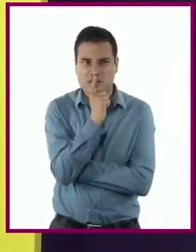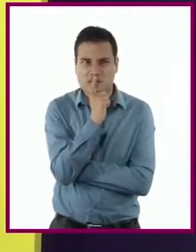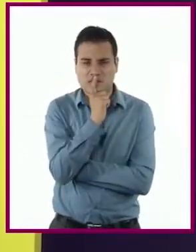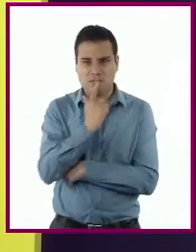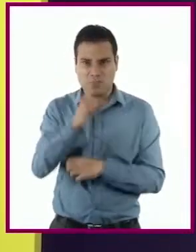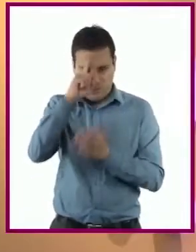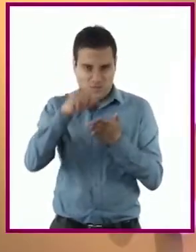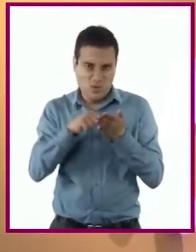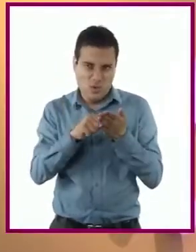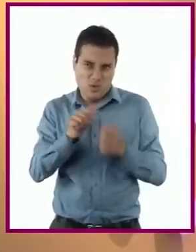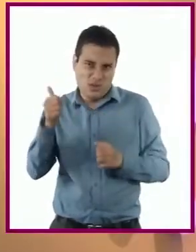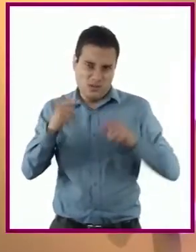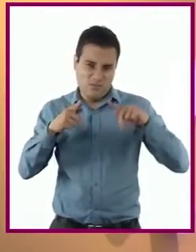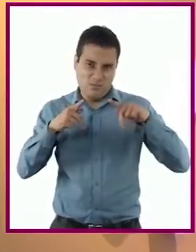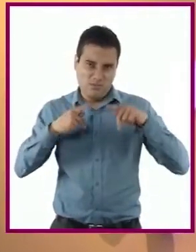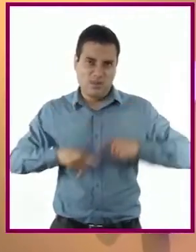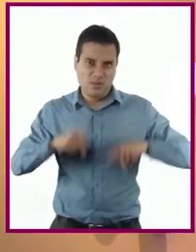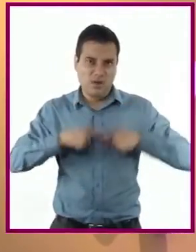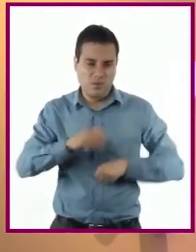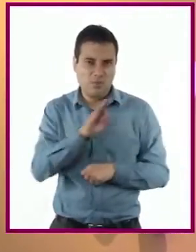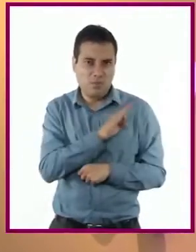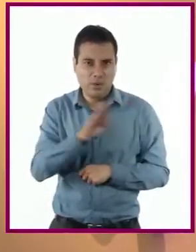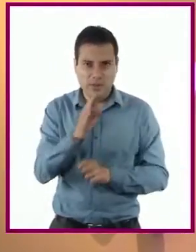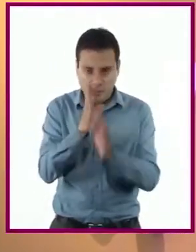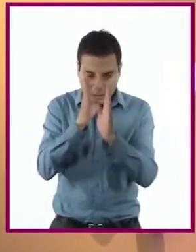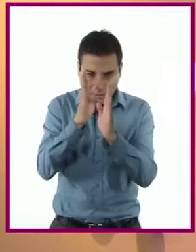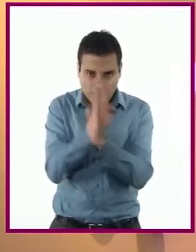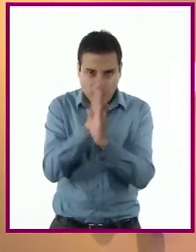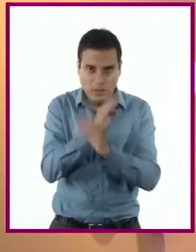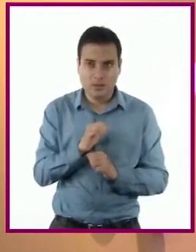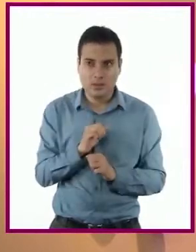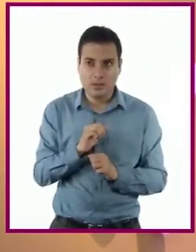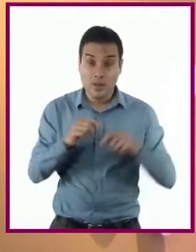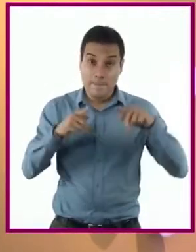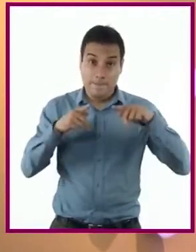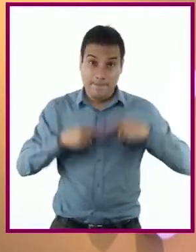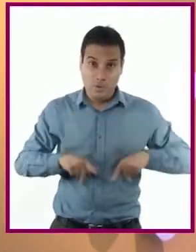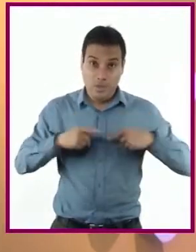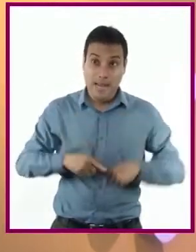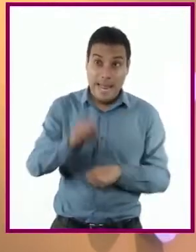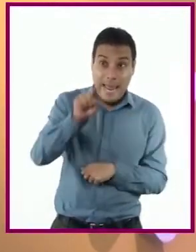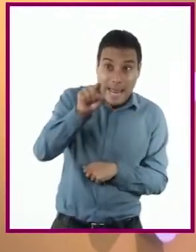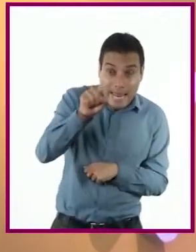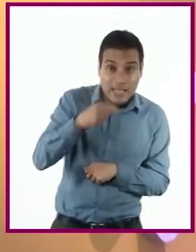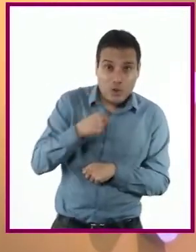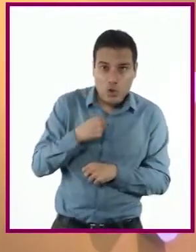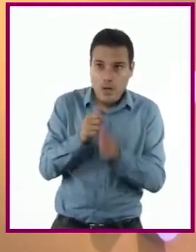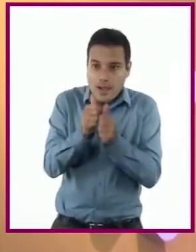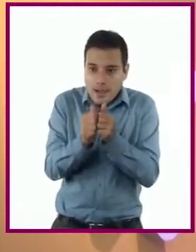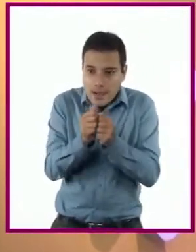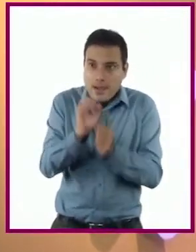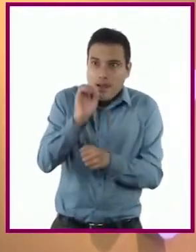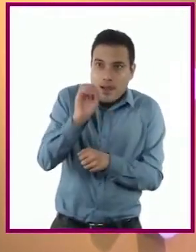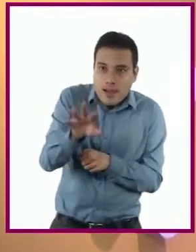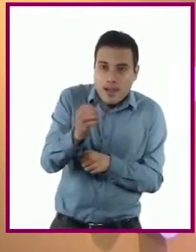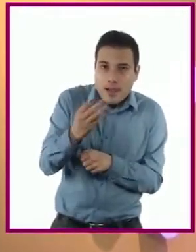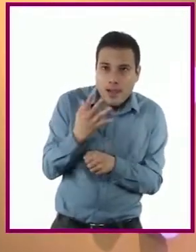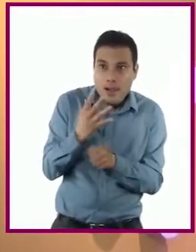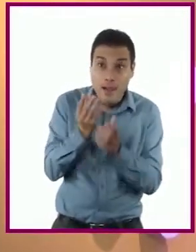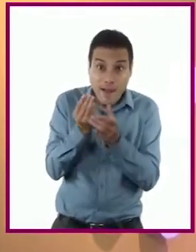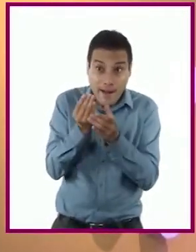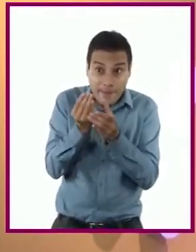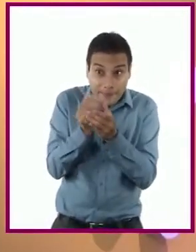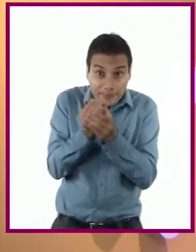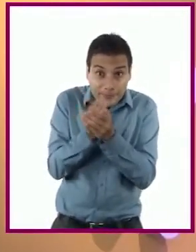todos. Pero si con la persona que intercambia los mensajes creamos un lenguaje secreto, podría mejorar